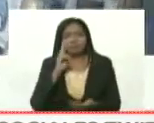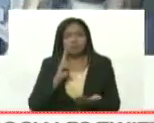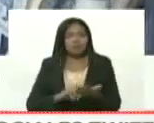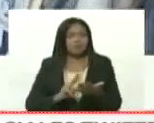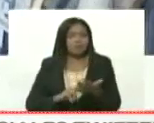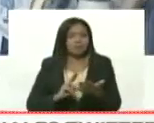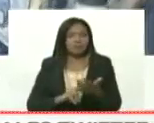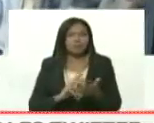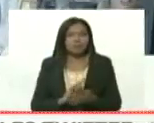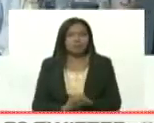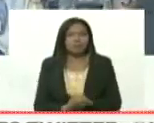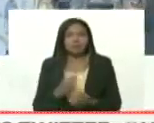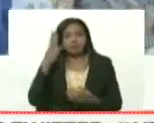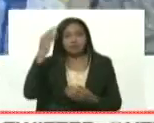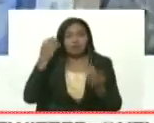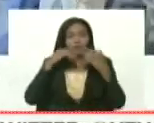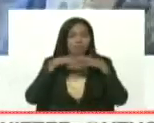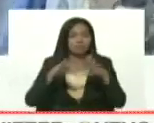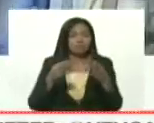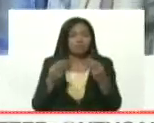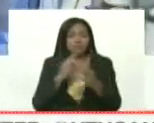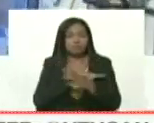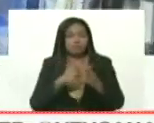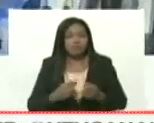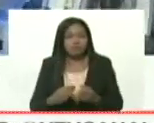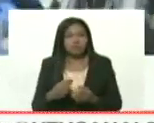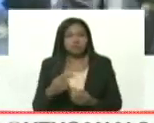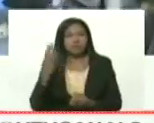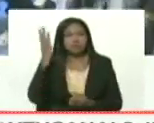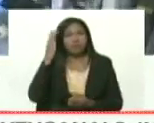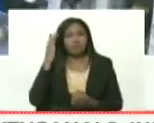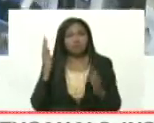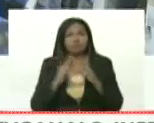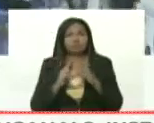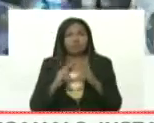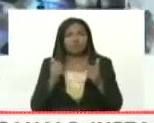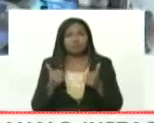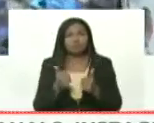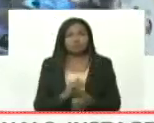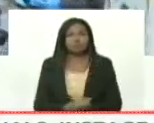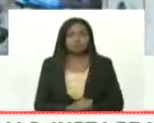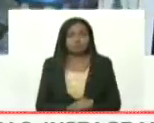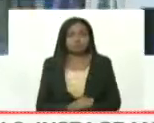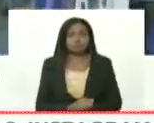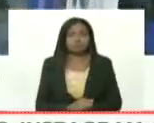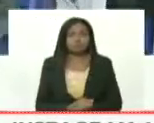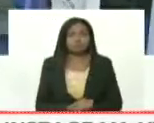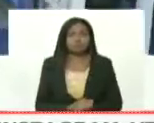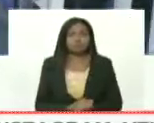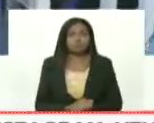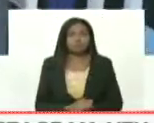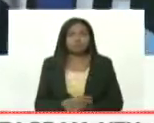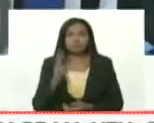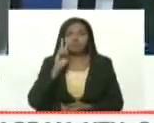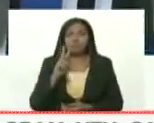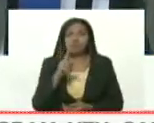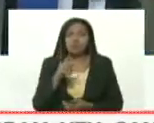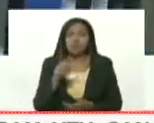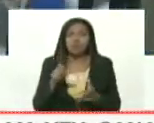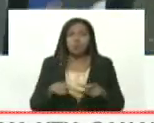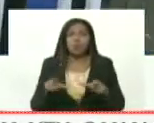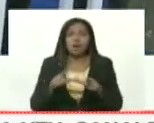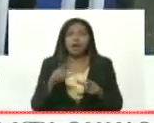verdaderamente. Que Dios las bendiga y le dé mucha fuerza y sabiduría y conocimiento. Señor presidente, aquí tenemos el CENDIT y la Agencia Bolivariana de